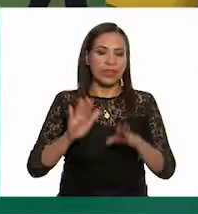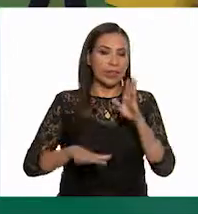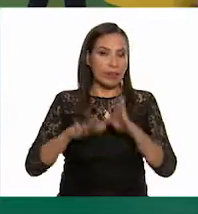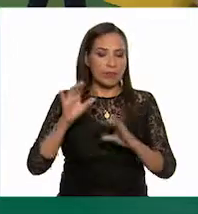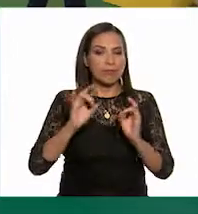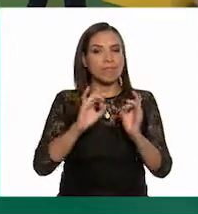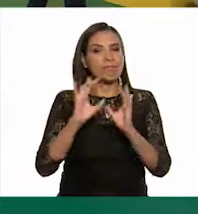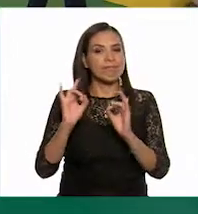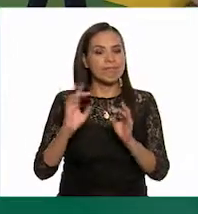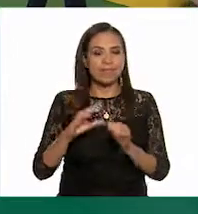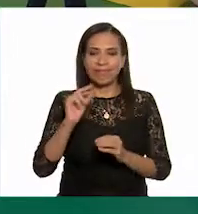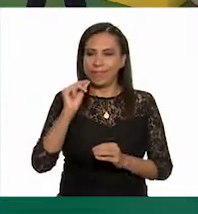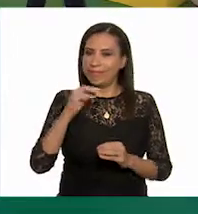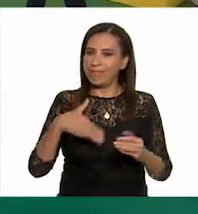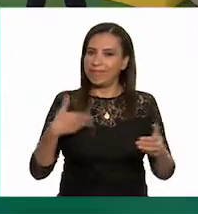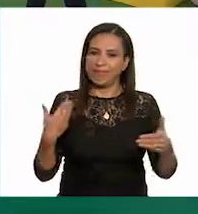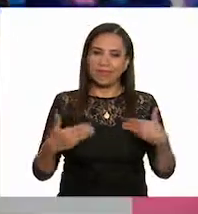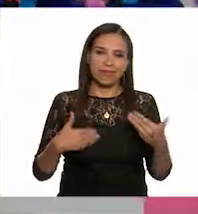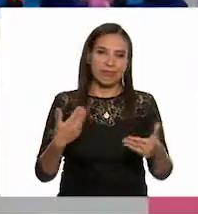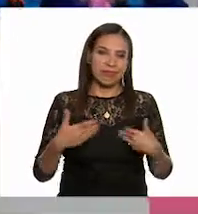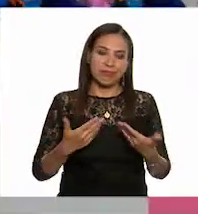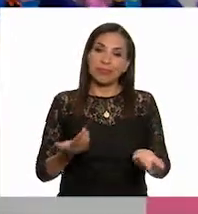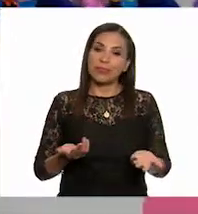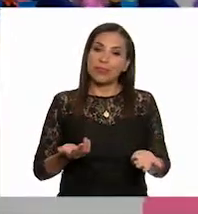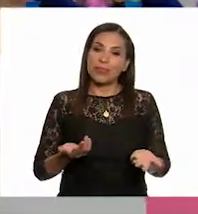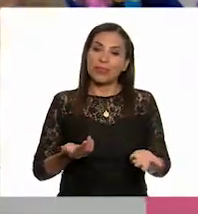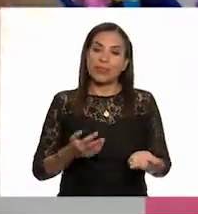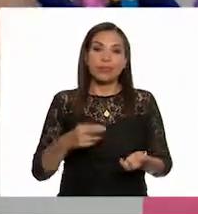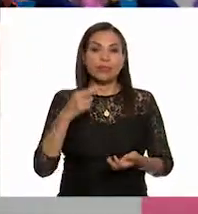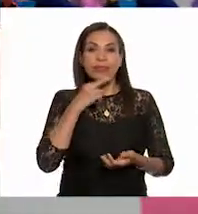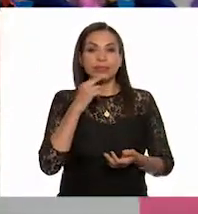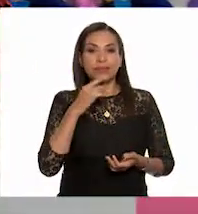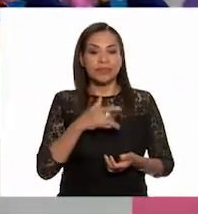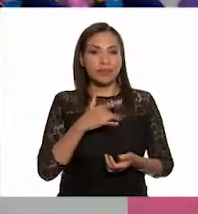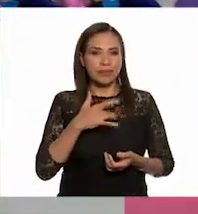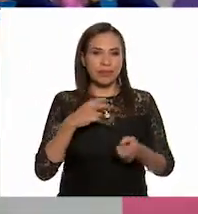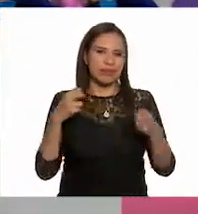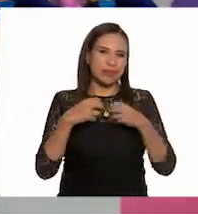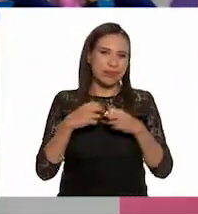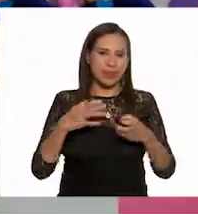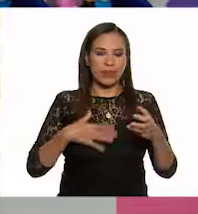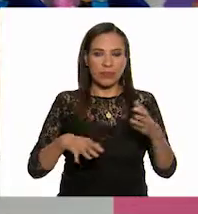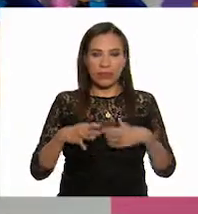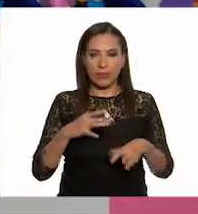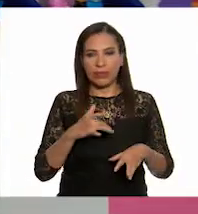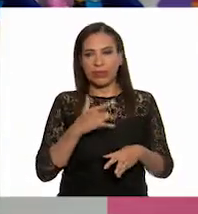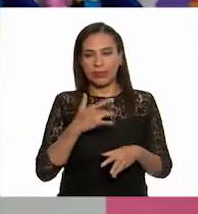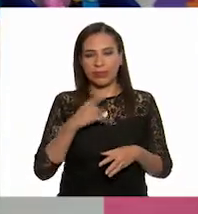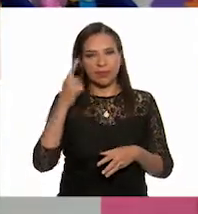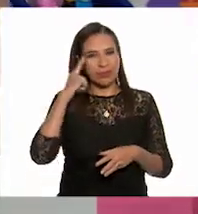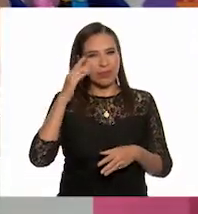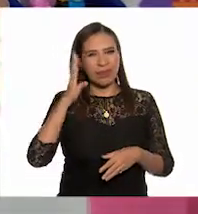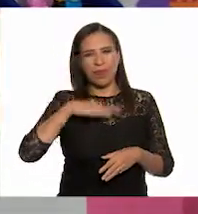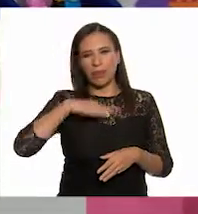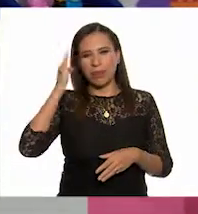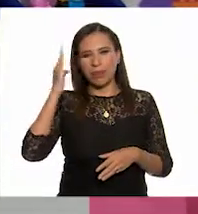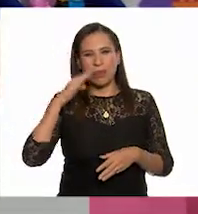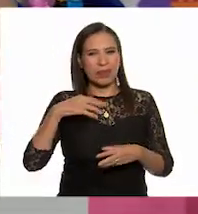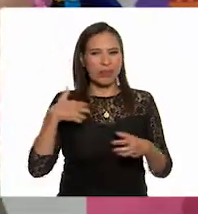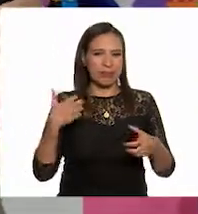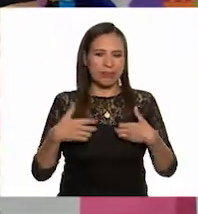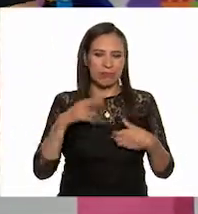las situaciones que no son tan divertidas y que de repente nos estresan o nos cansan, nos hacen poner de mal humor, como